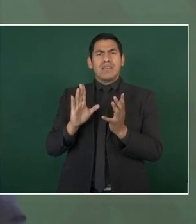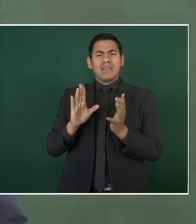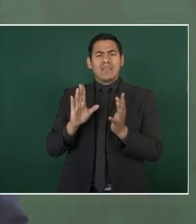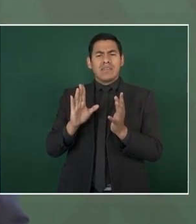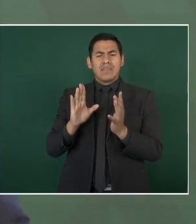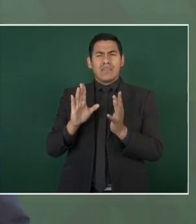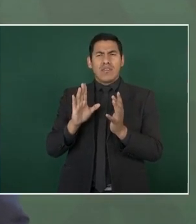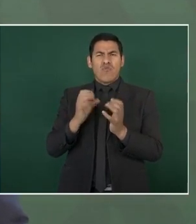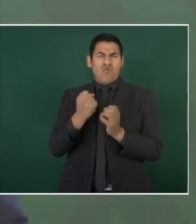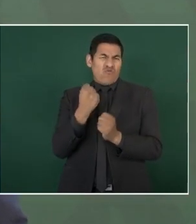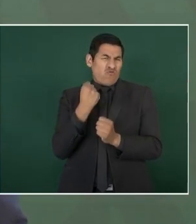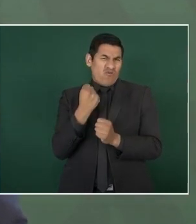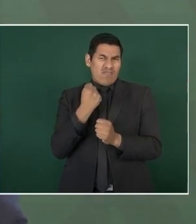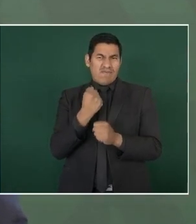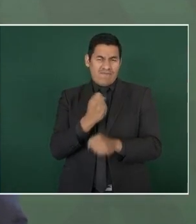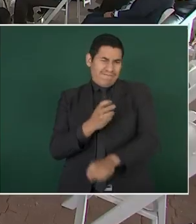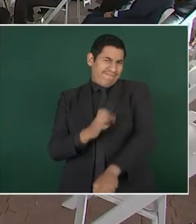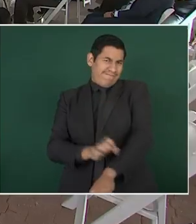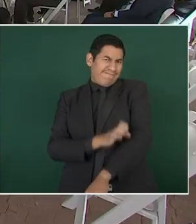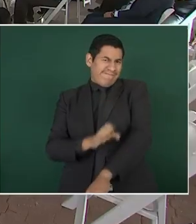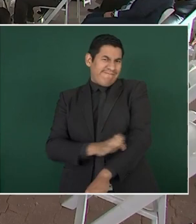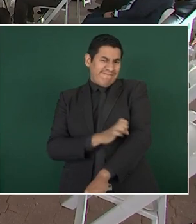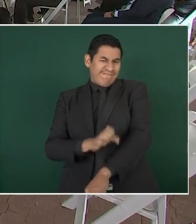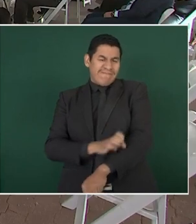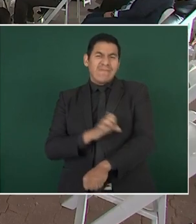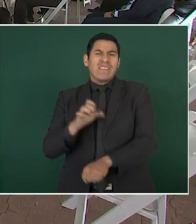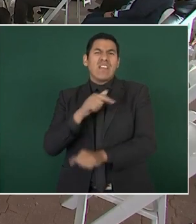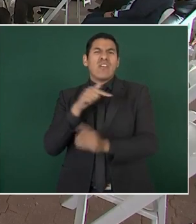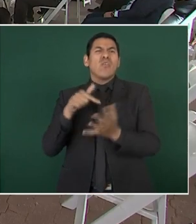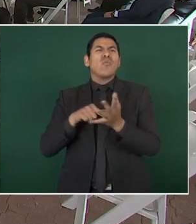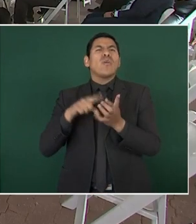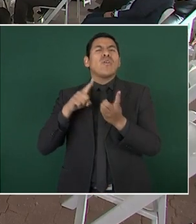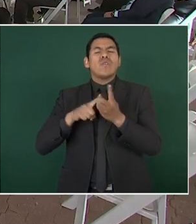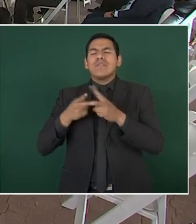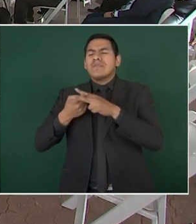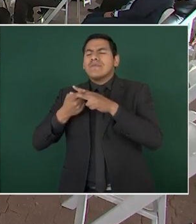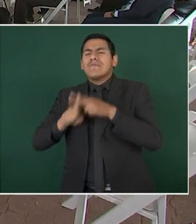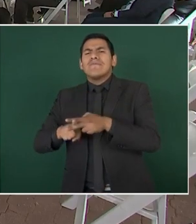de alta tensión desde la planta